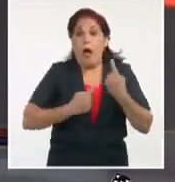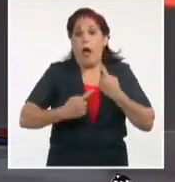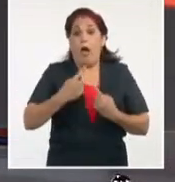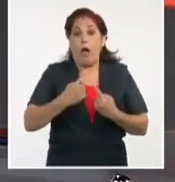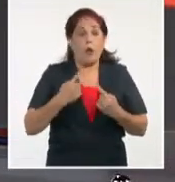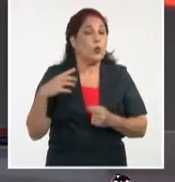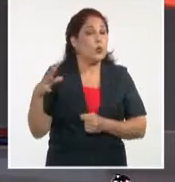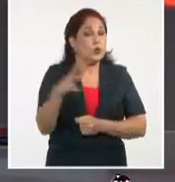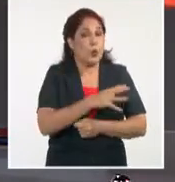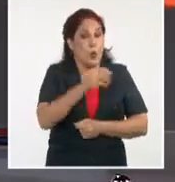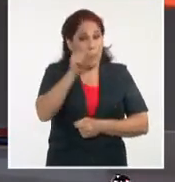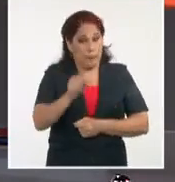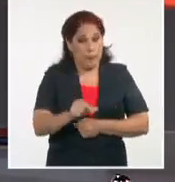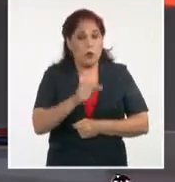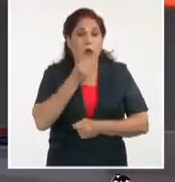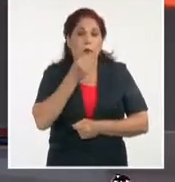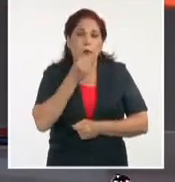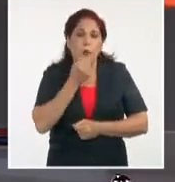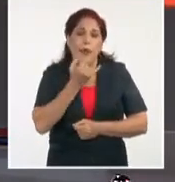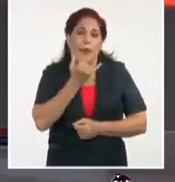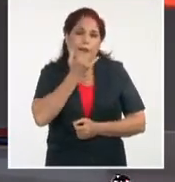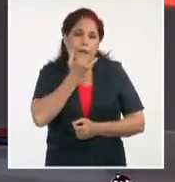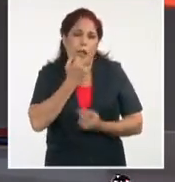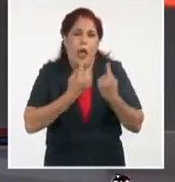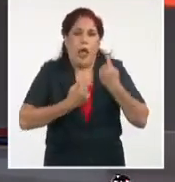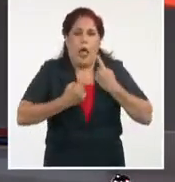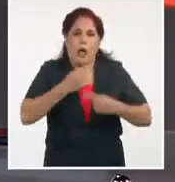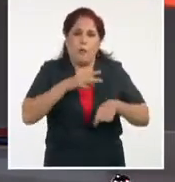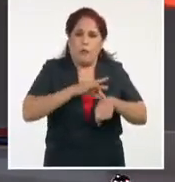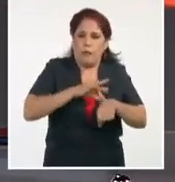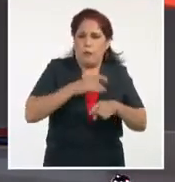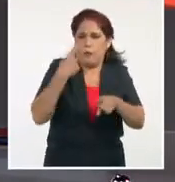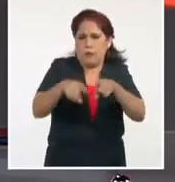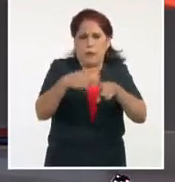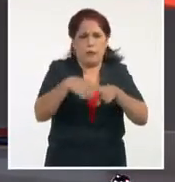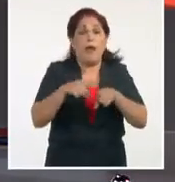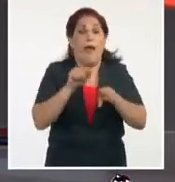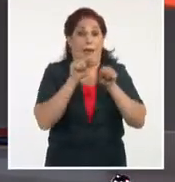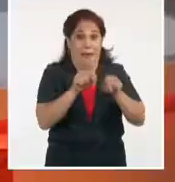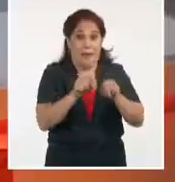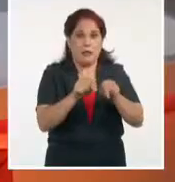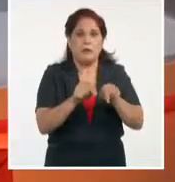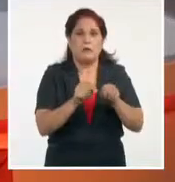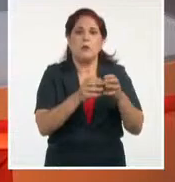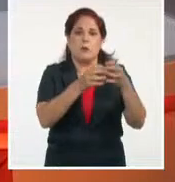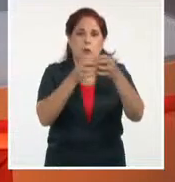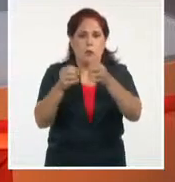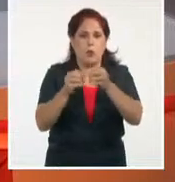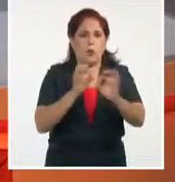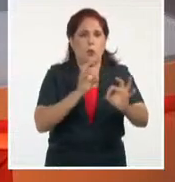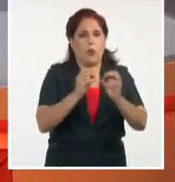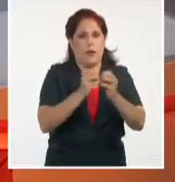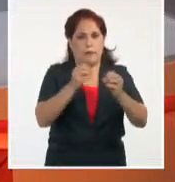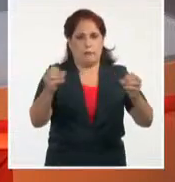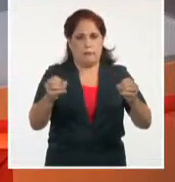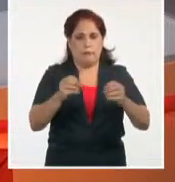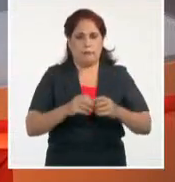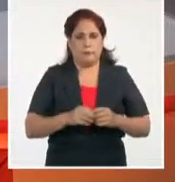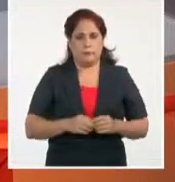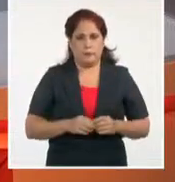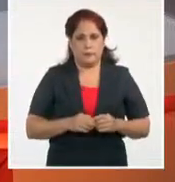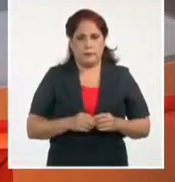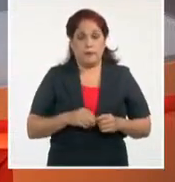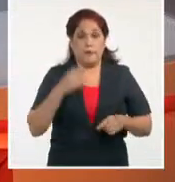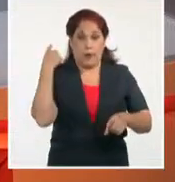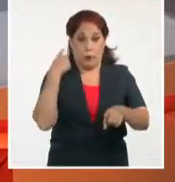los que de una forma u otra pudieran tener una afectación en este sentido. Se